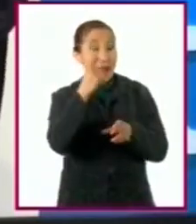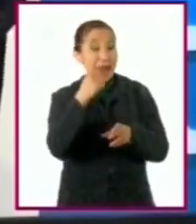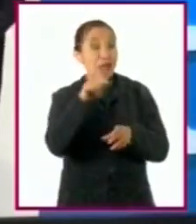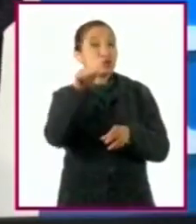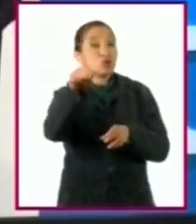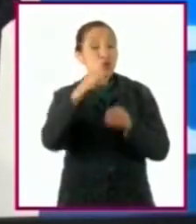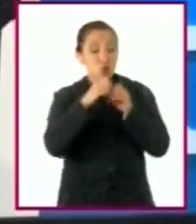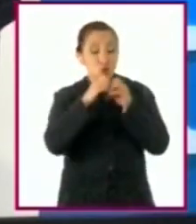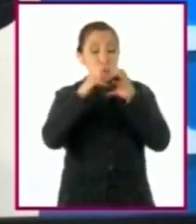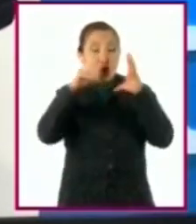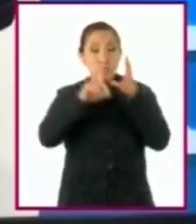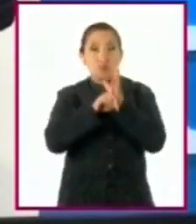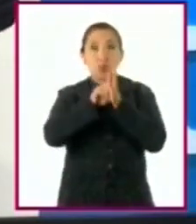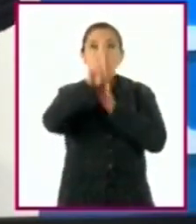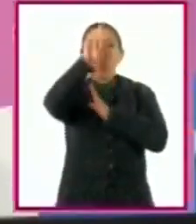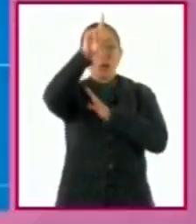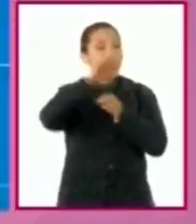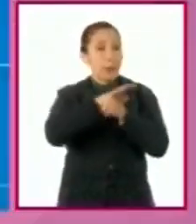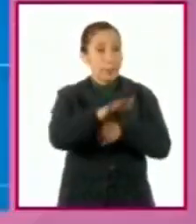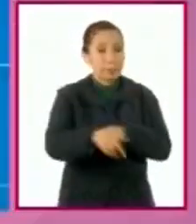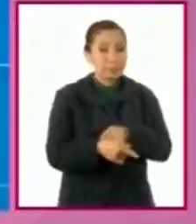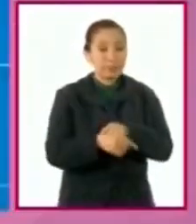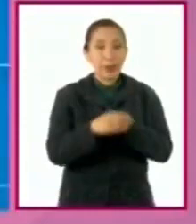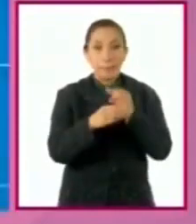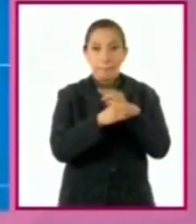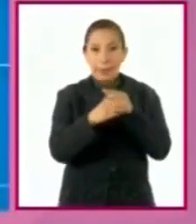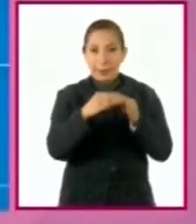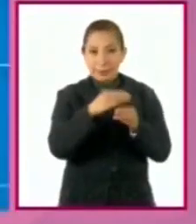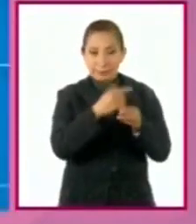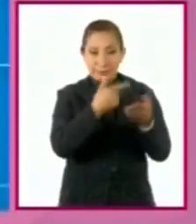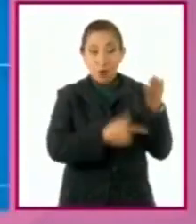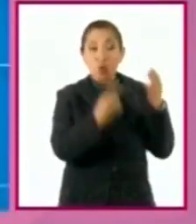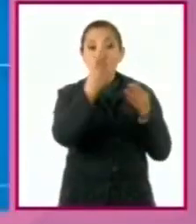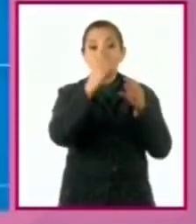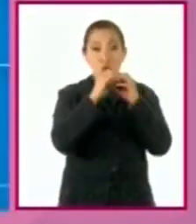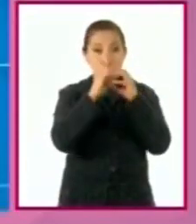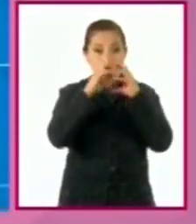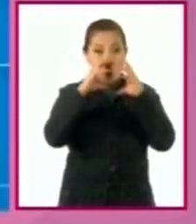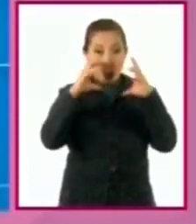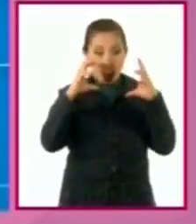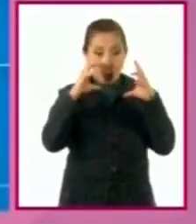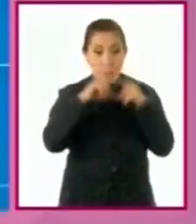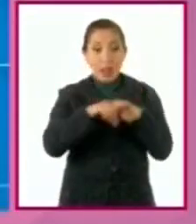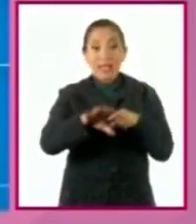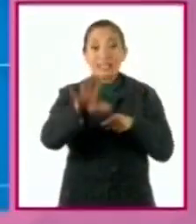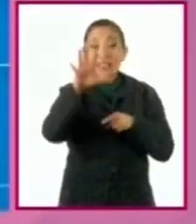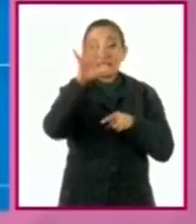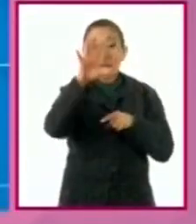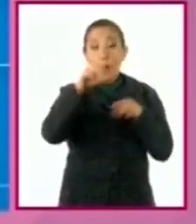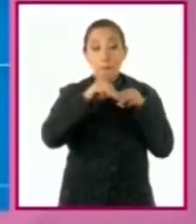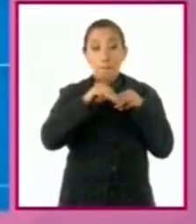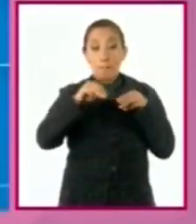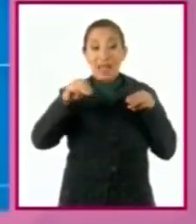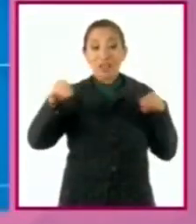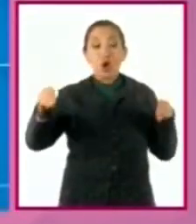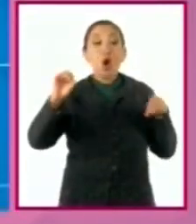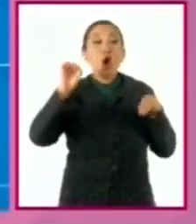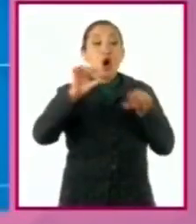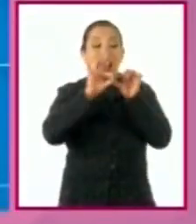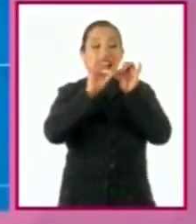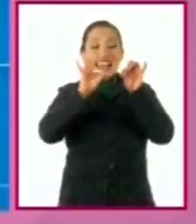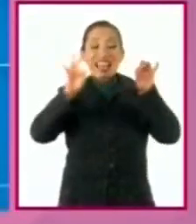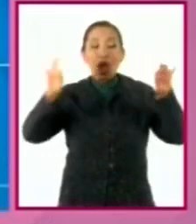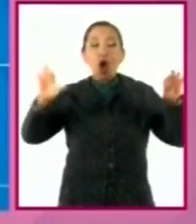tu globo cohete es: material, un globo, 5 metros o más de hilo